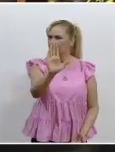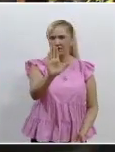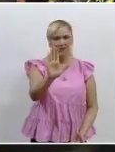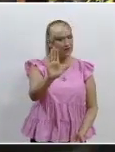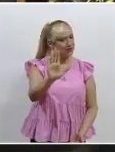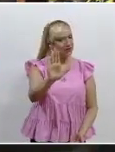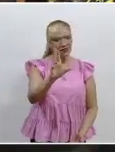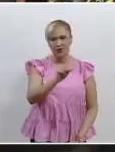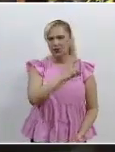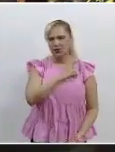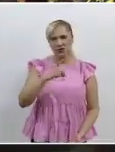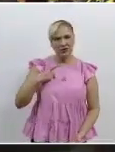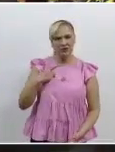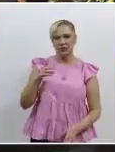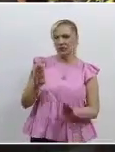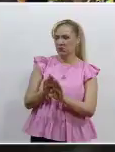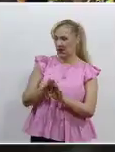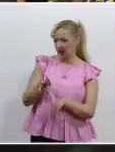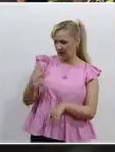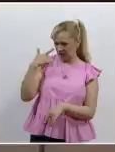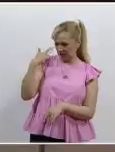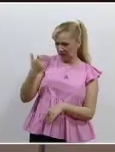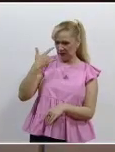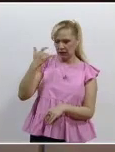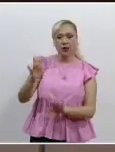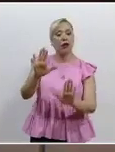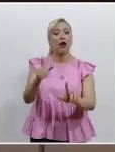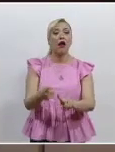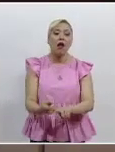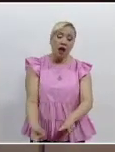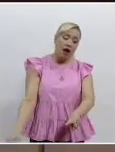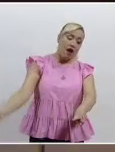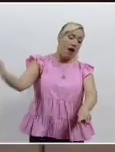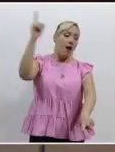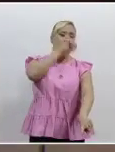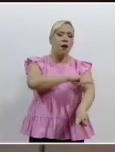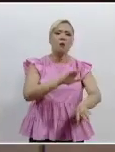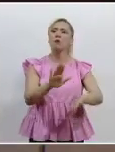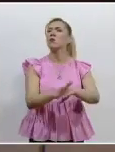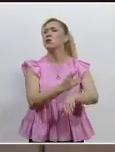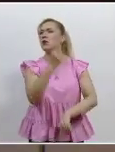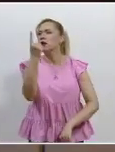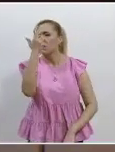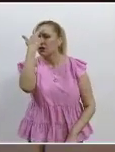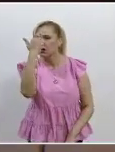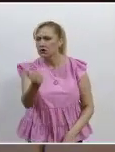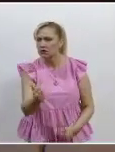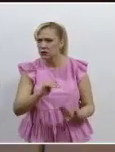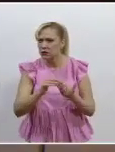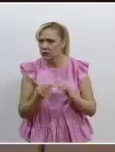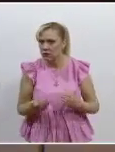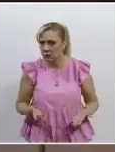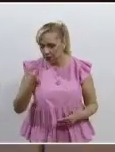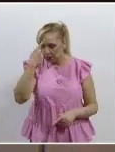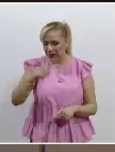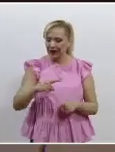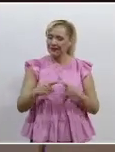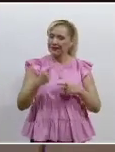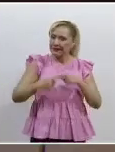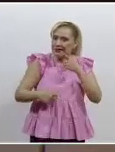una vez cometidos, sino ir al origen de las causas, pero sobre todo, dijo, para